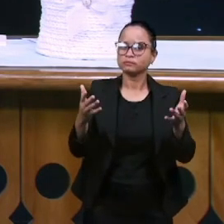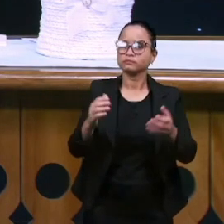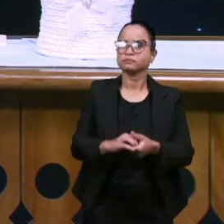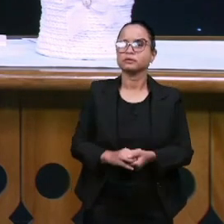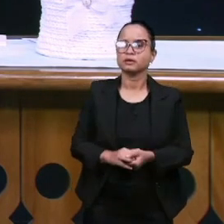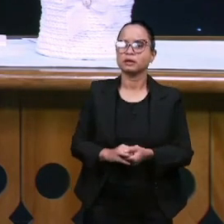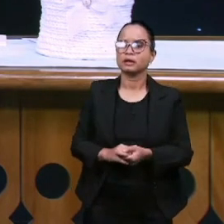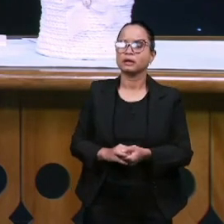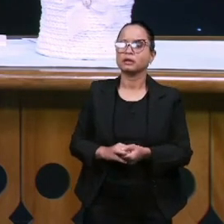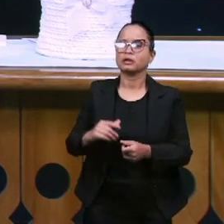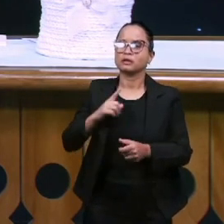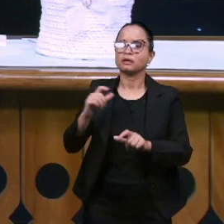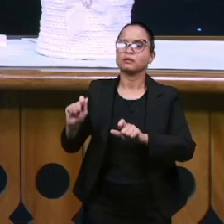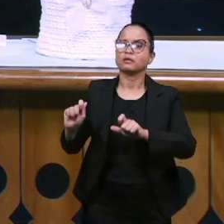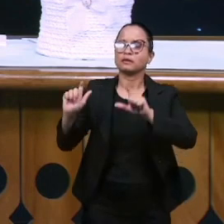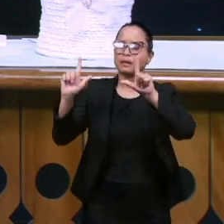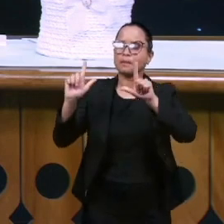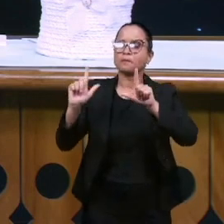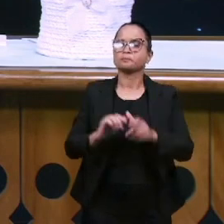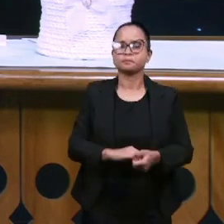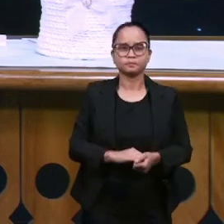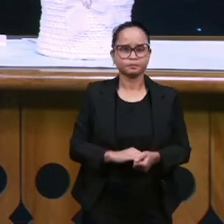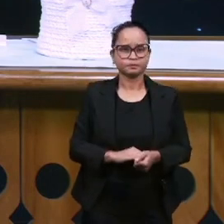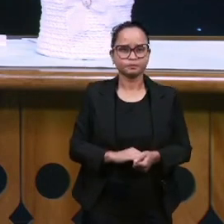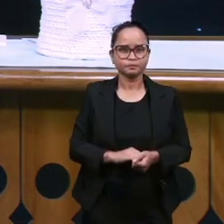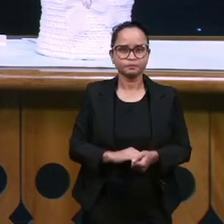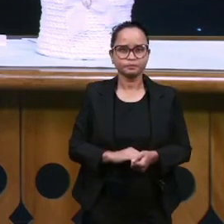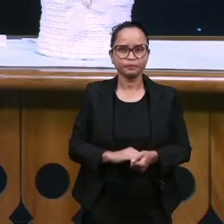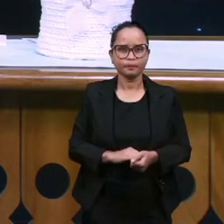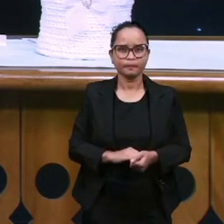al tema que estaba en nuestra pantalla, solamente